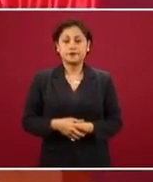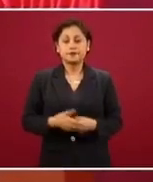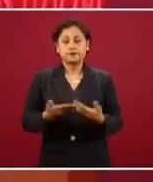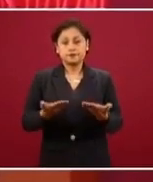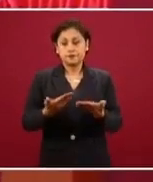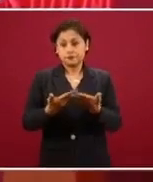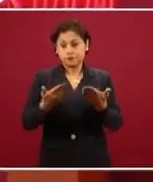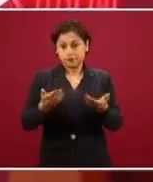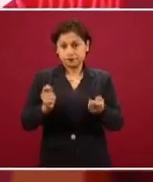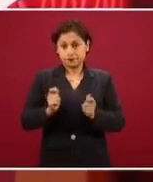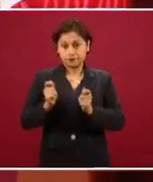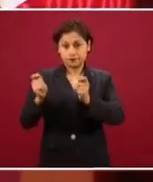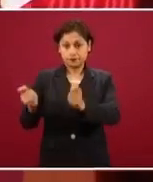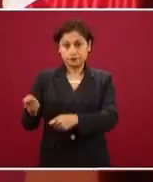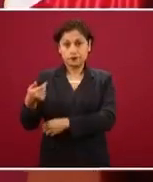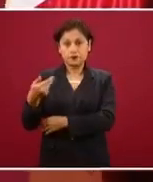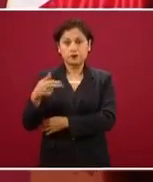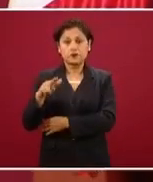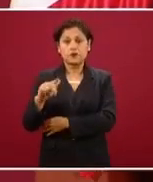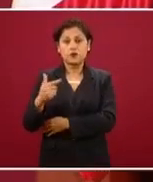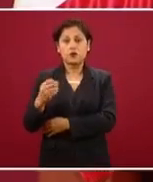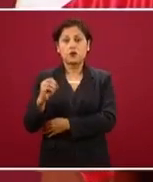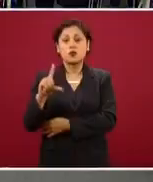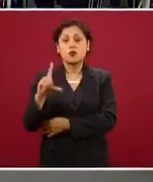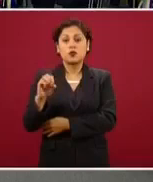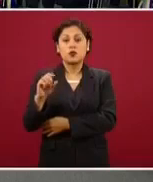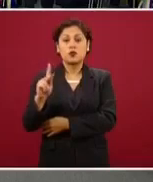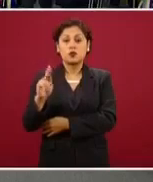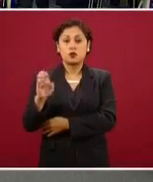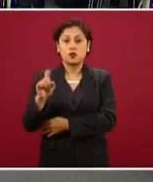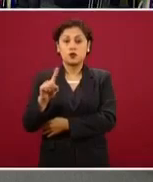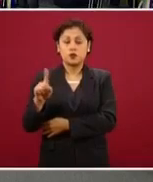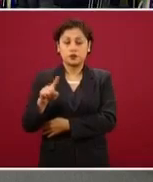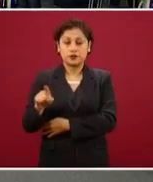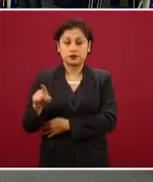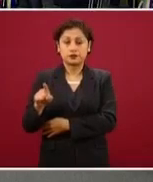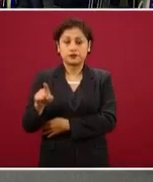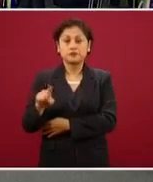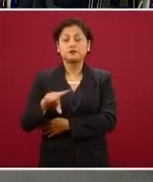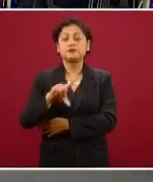la palabra a Hugo López Gatell y luego